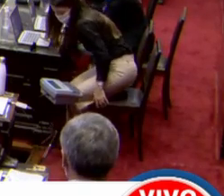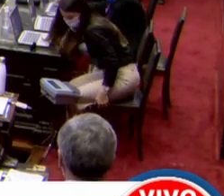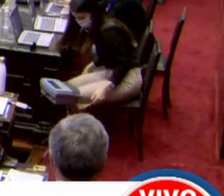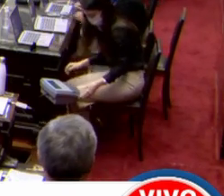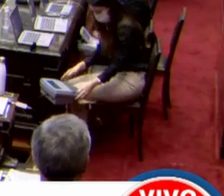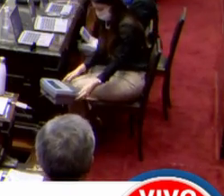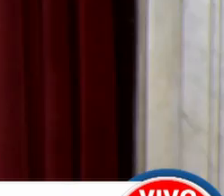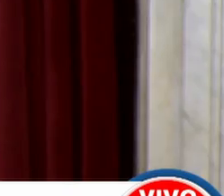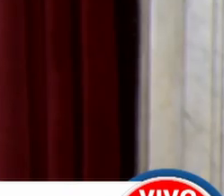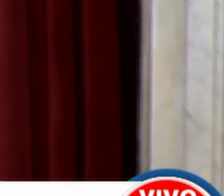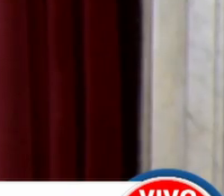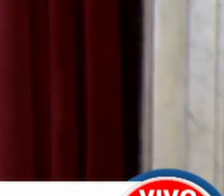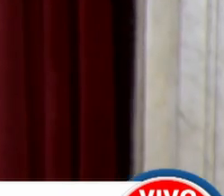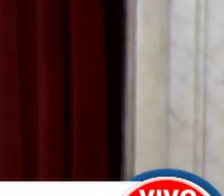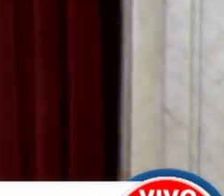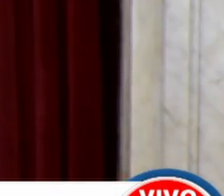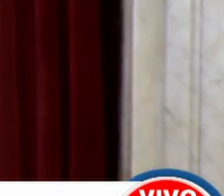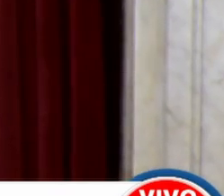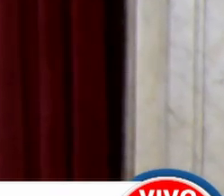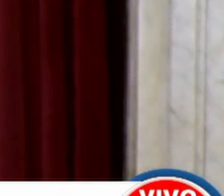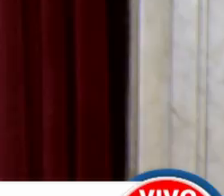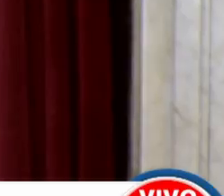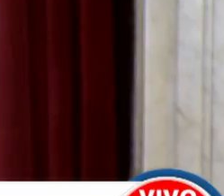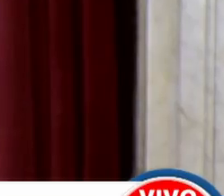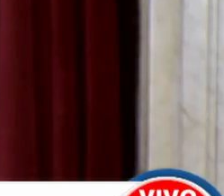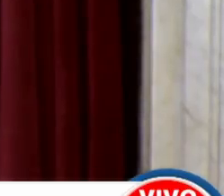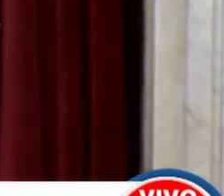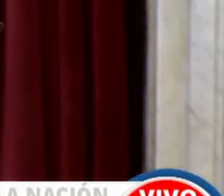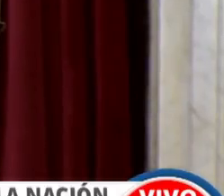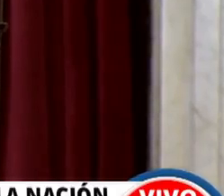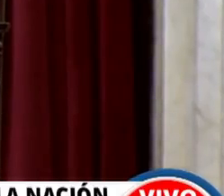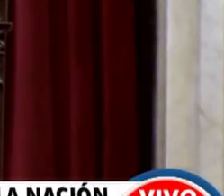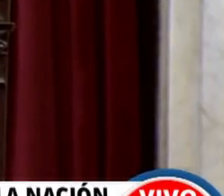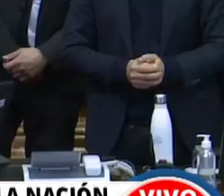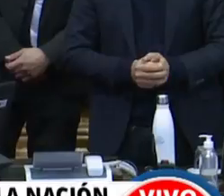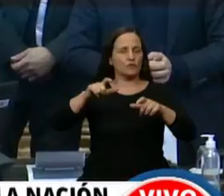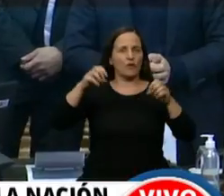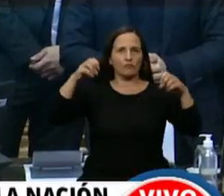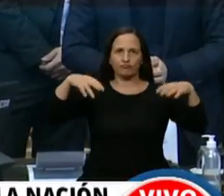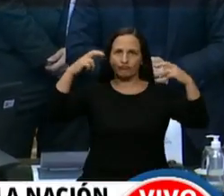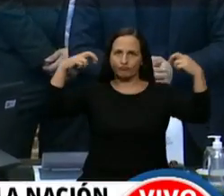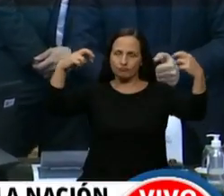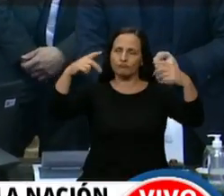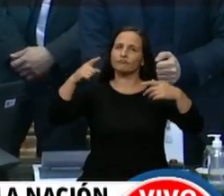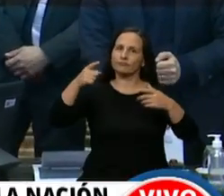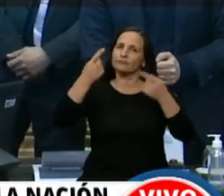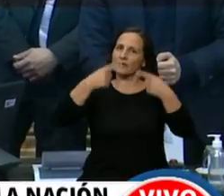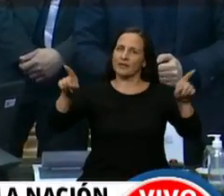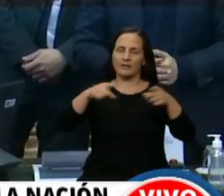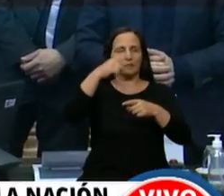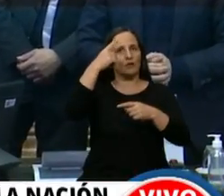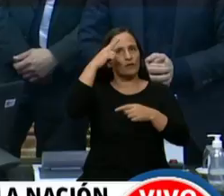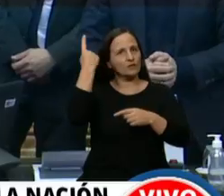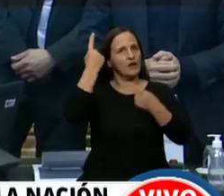invito a los señores legisladores y legisladoras y al público presente a entonar las estrofas del himno nacional